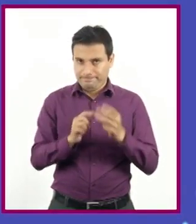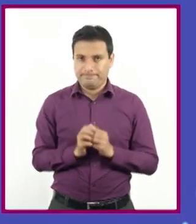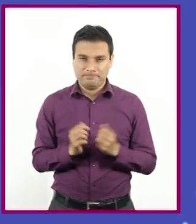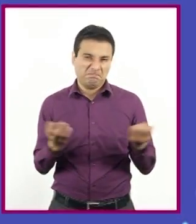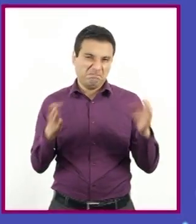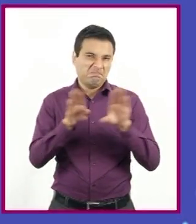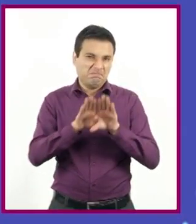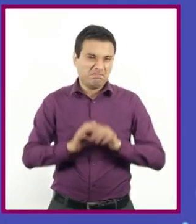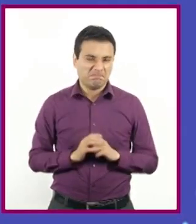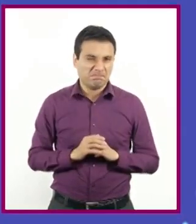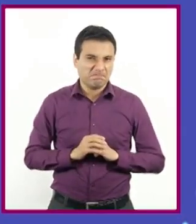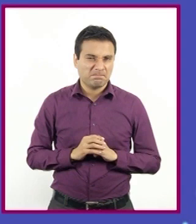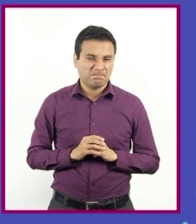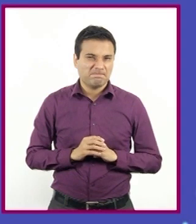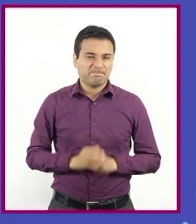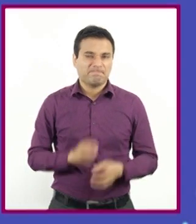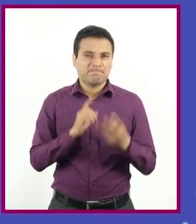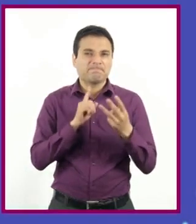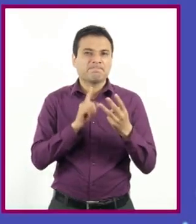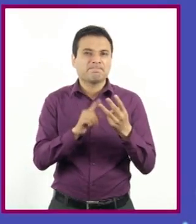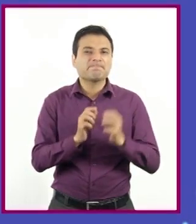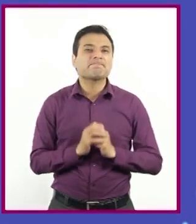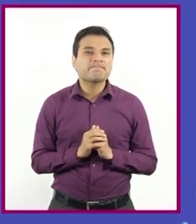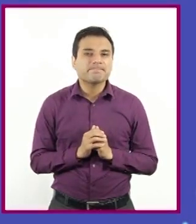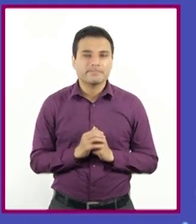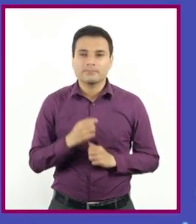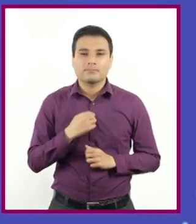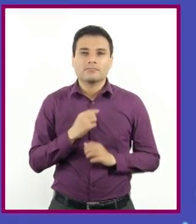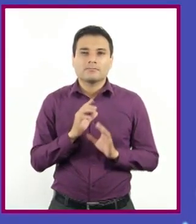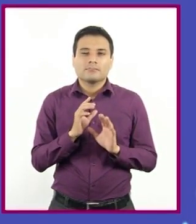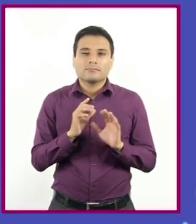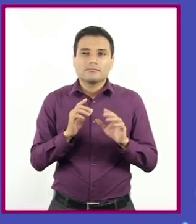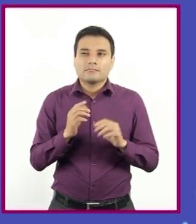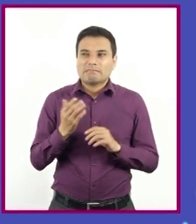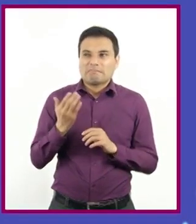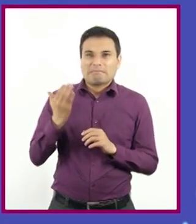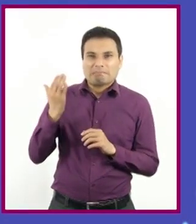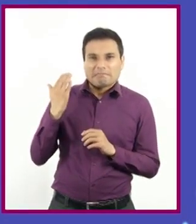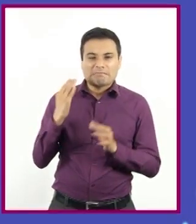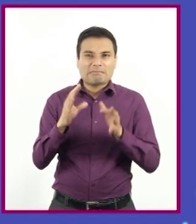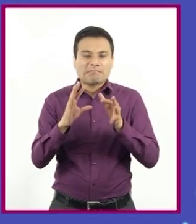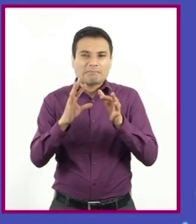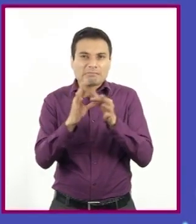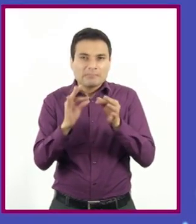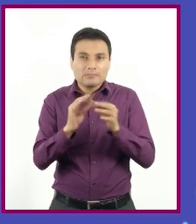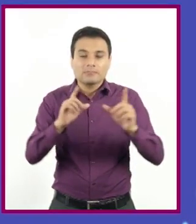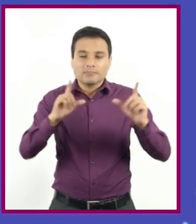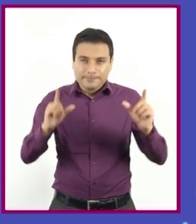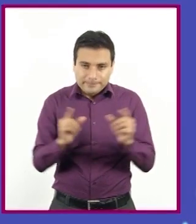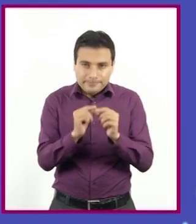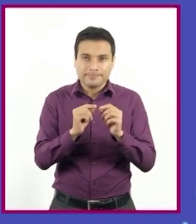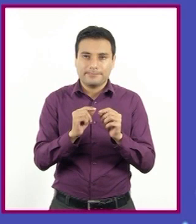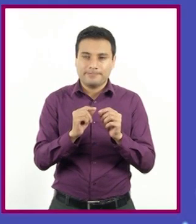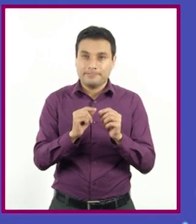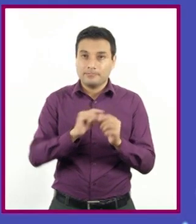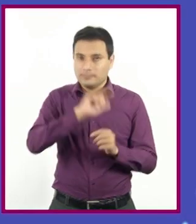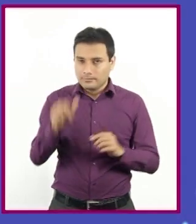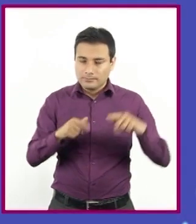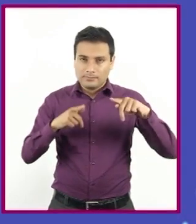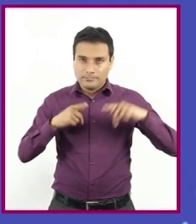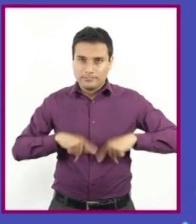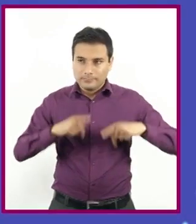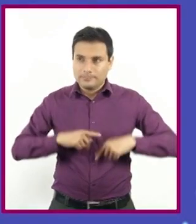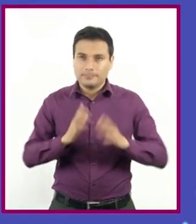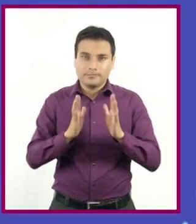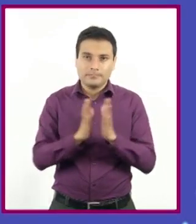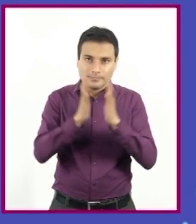cierre, en el que se puede hacer una breve recapitulación. Se agradece a las personas que intervinieron,